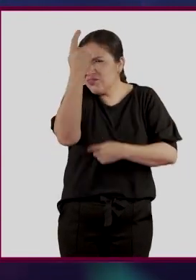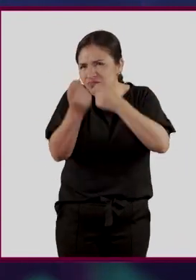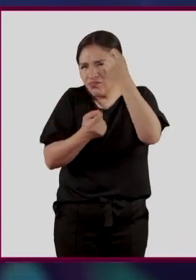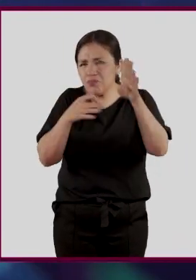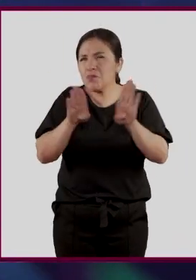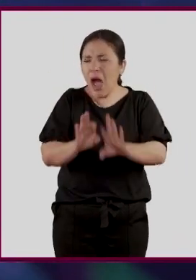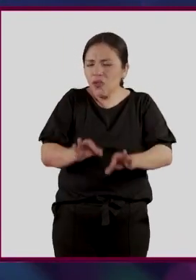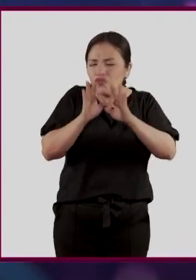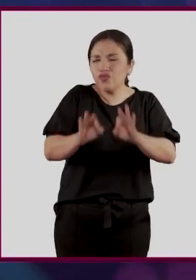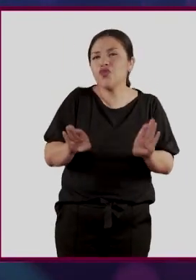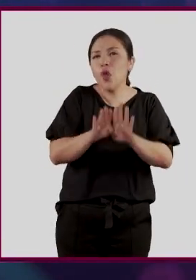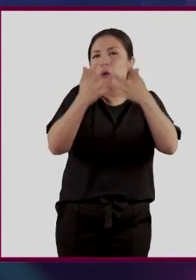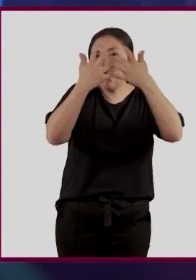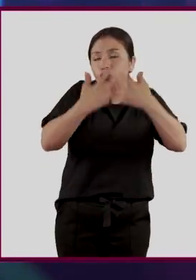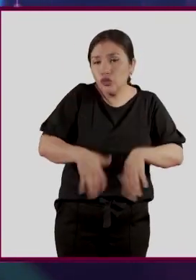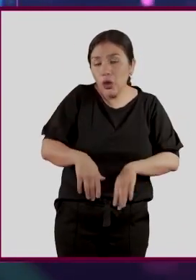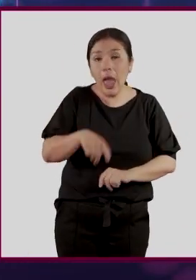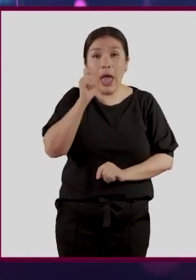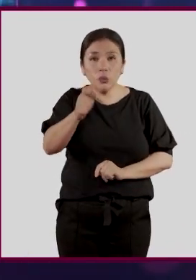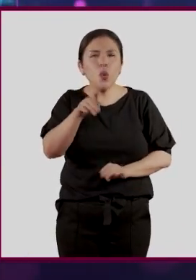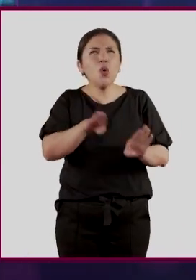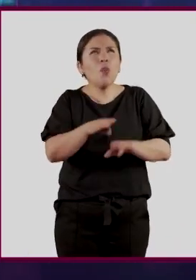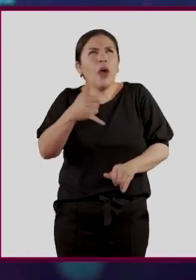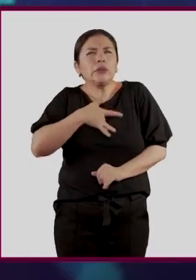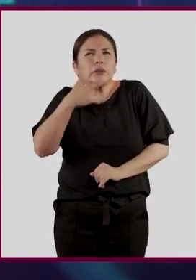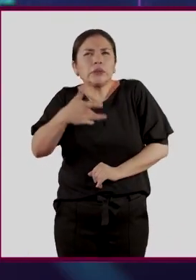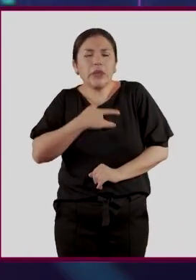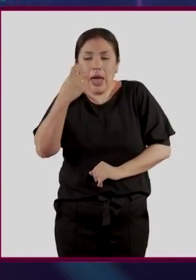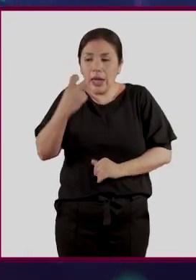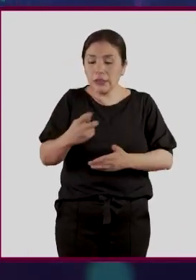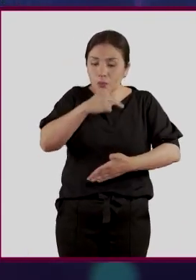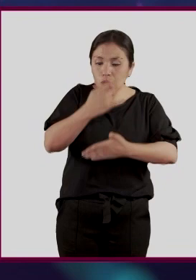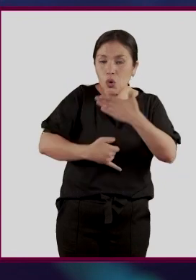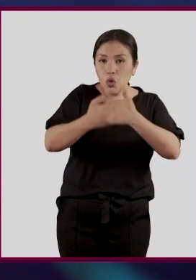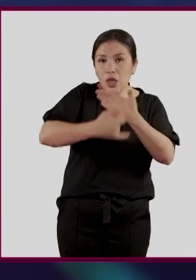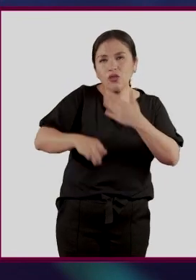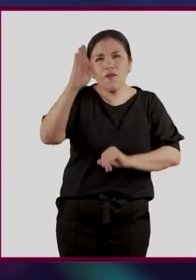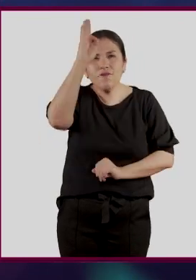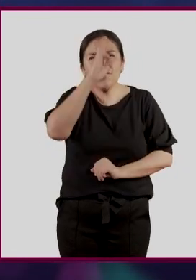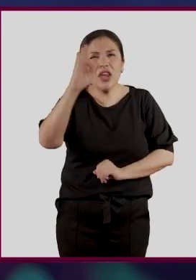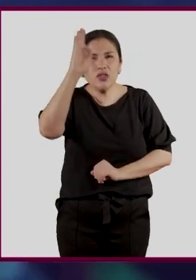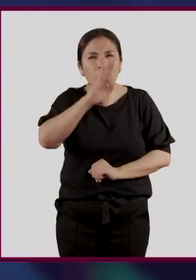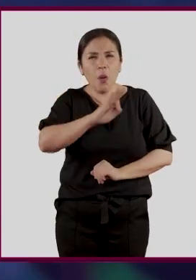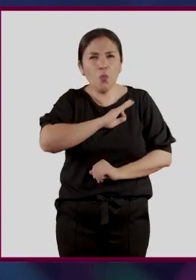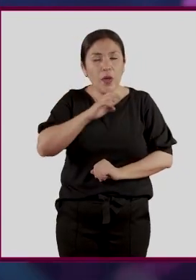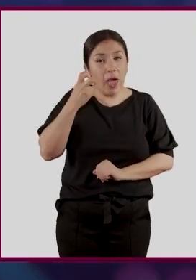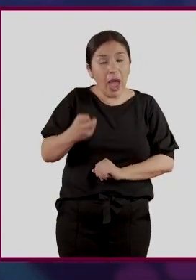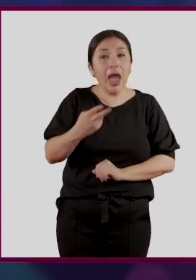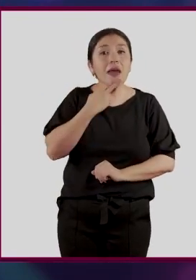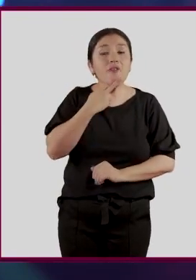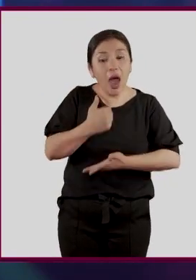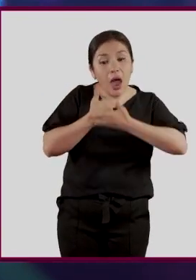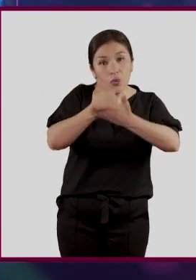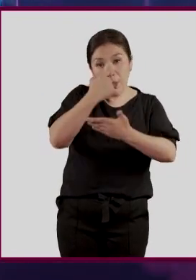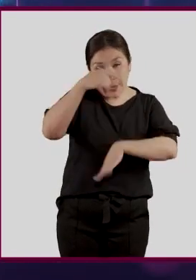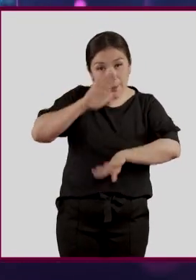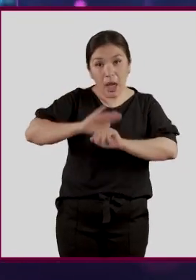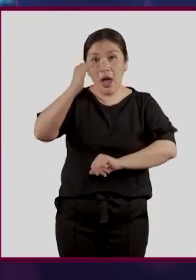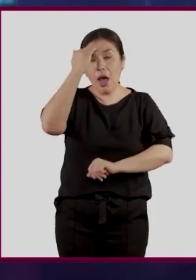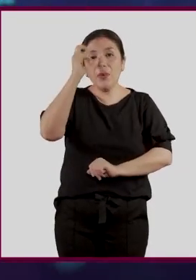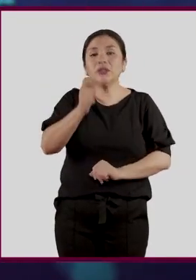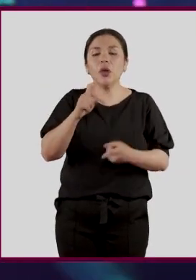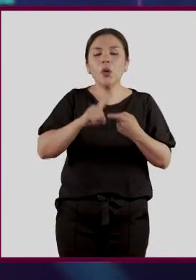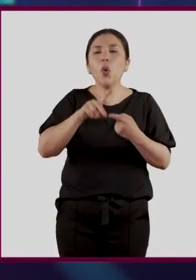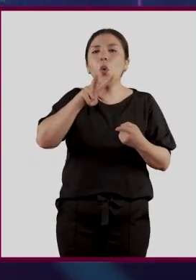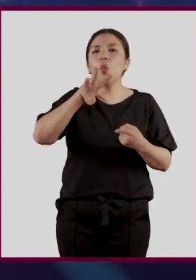manera óptima, algo que nos puede dar una idea de cómo un proyecto, una filosofía parecida puede ser de gran ayuda para obtener conocimiento. Es